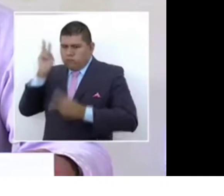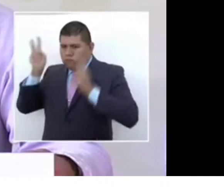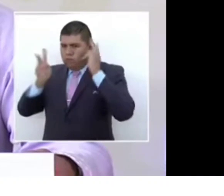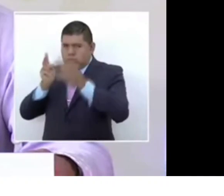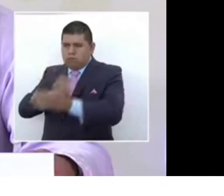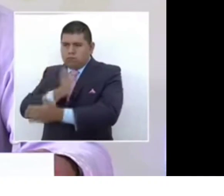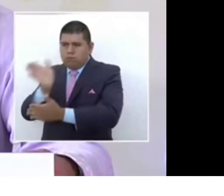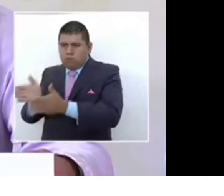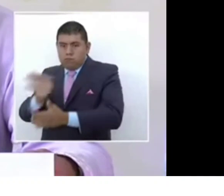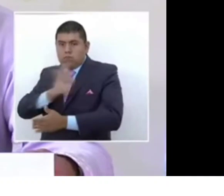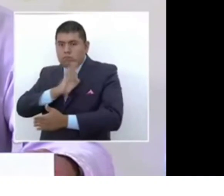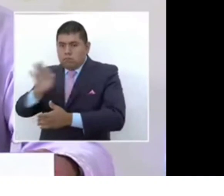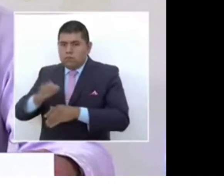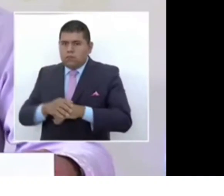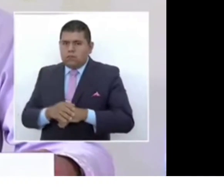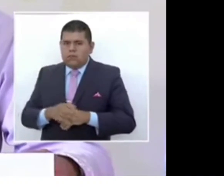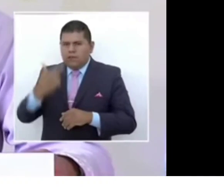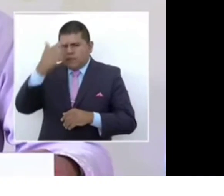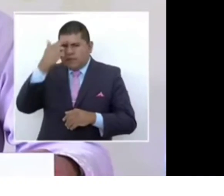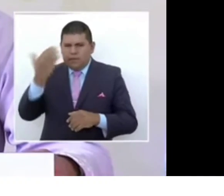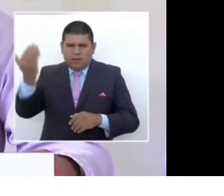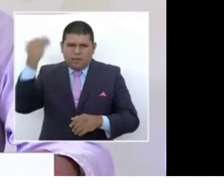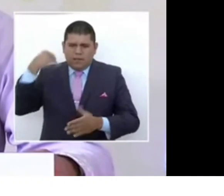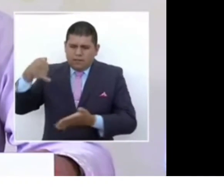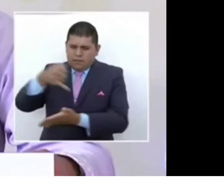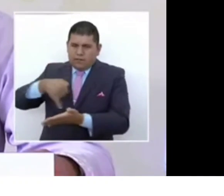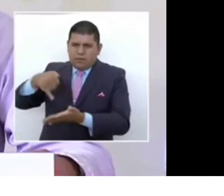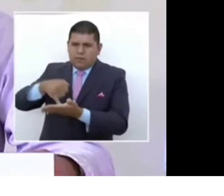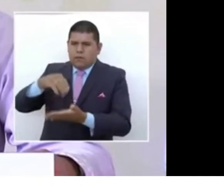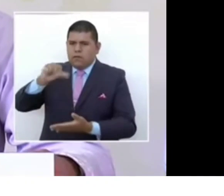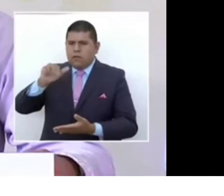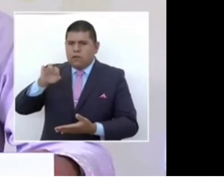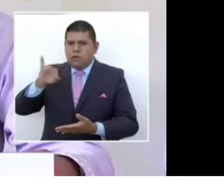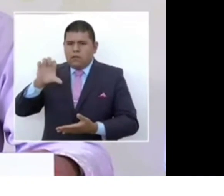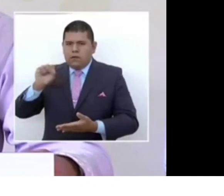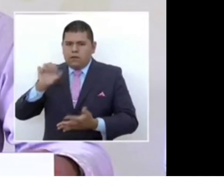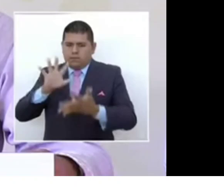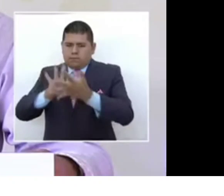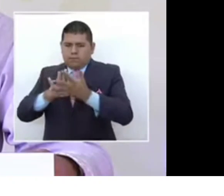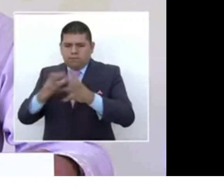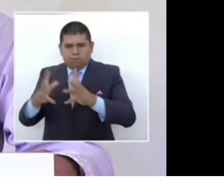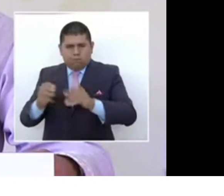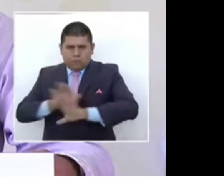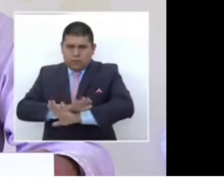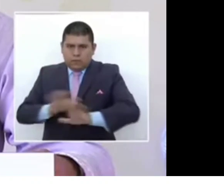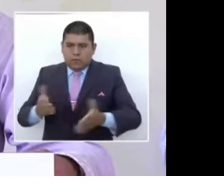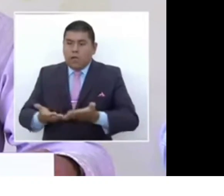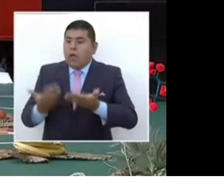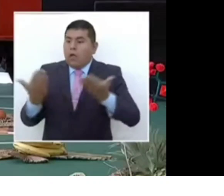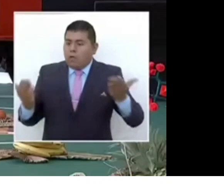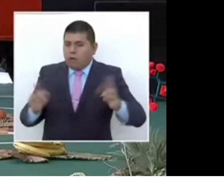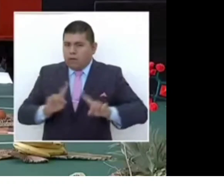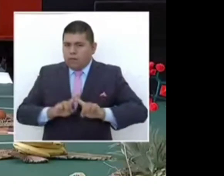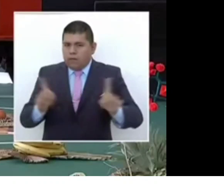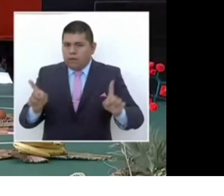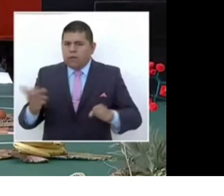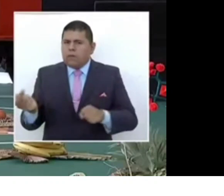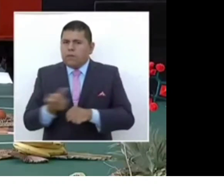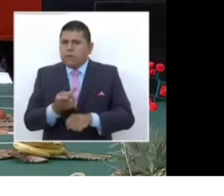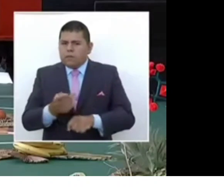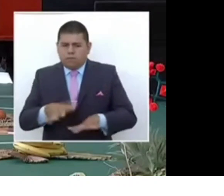sabemos, las Islas Marías dejaron de ser un penal y ya son un centro de